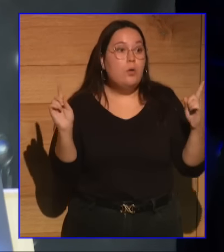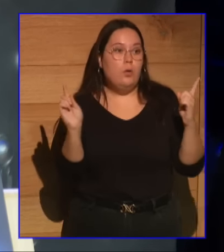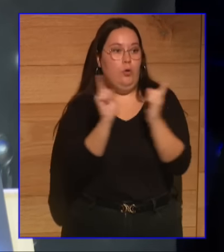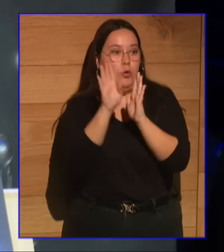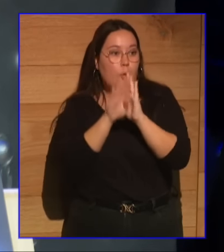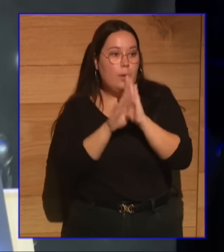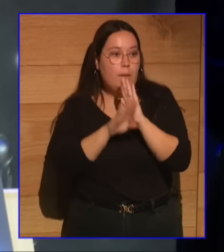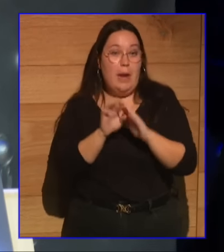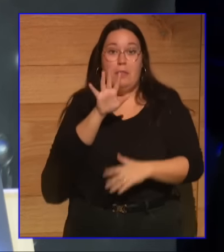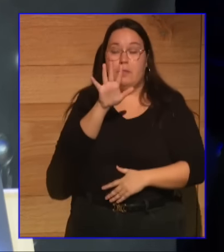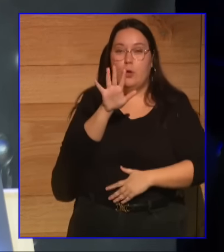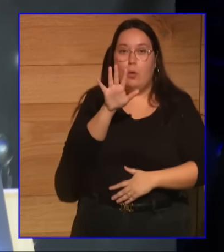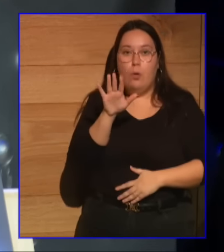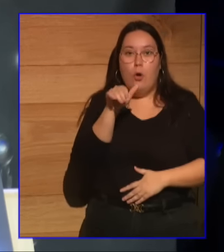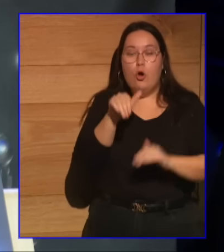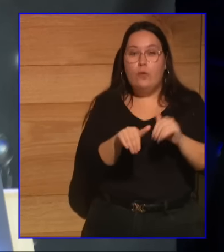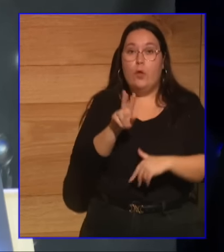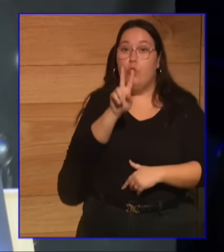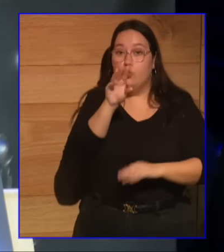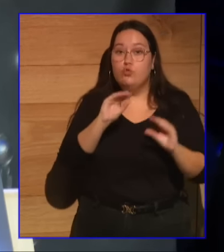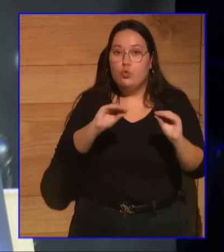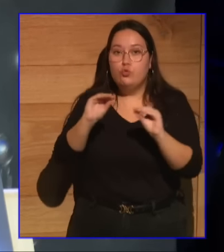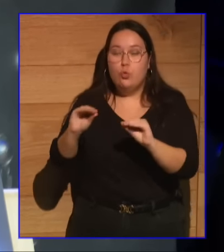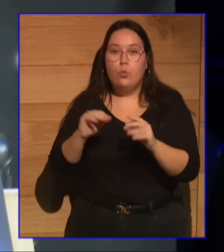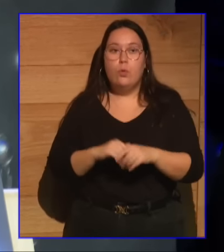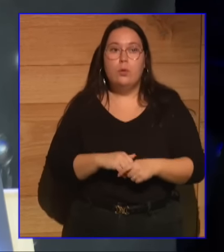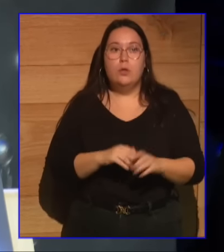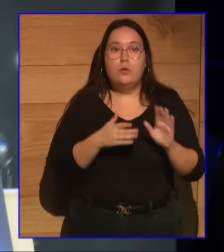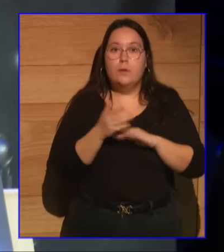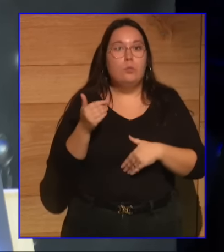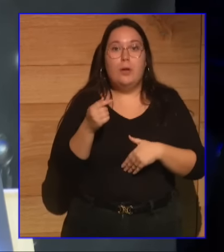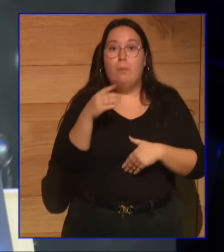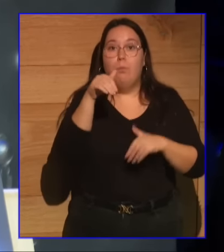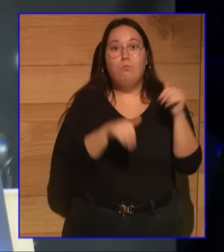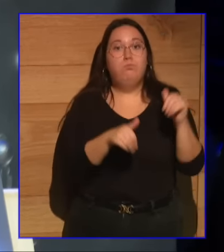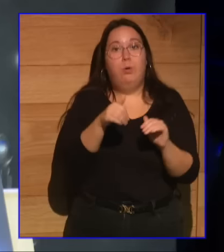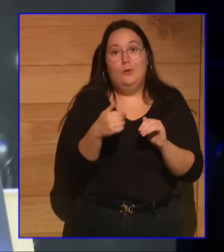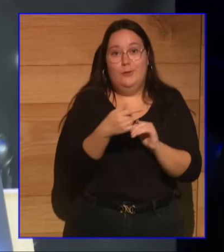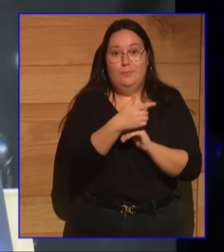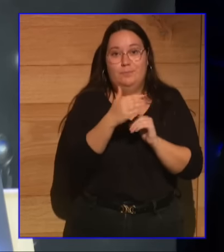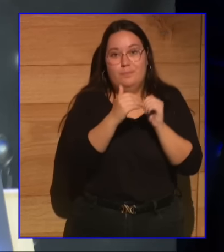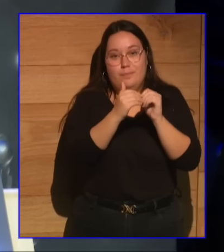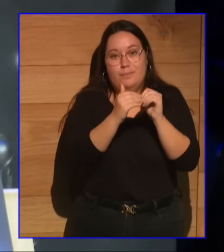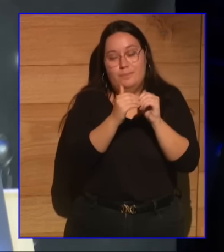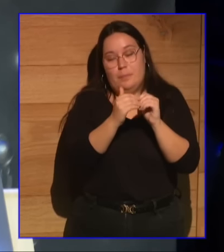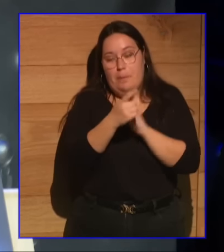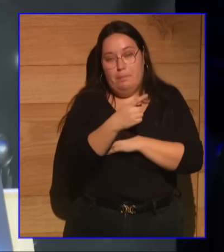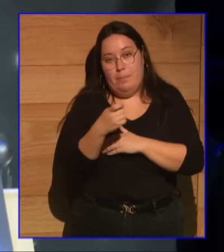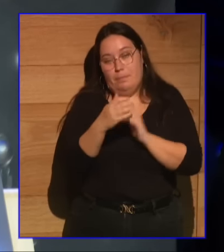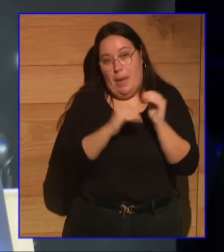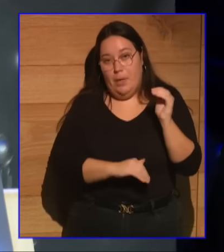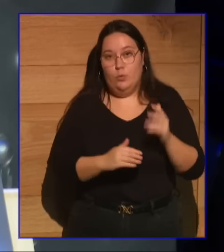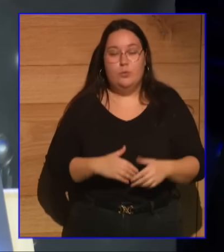Muchos años de las 5 candidaturas, 2 eran suyas y por lo tanto se restaba votos. Si hubiera sido menos